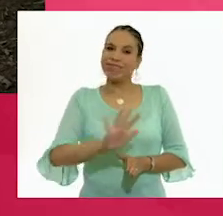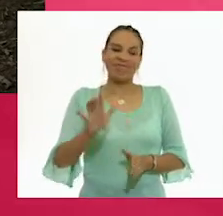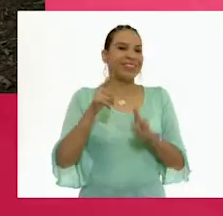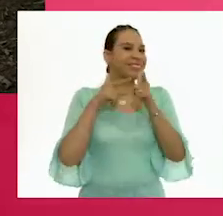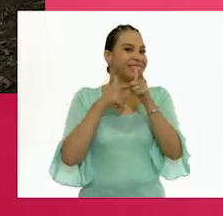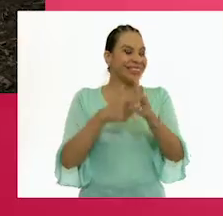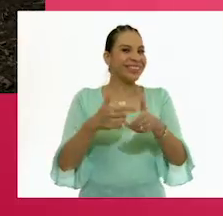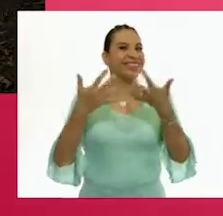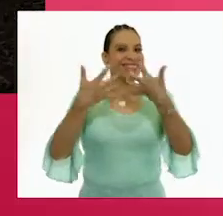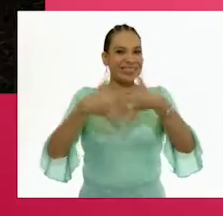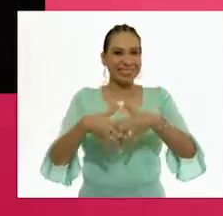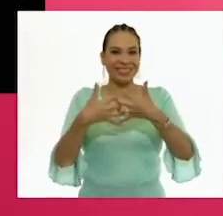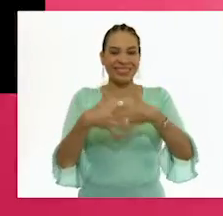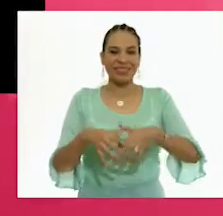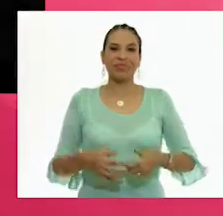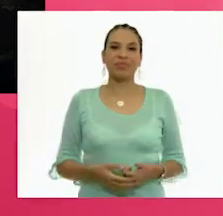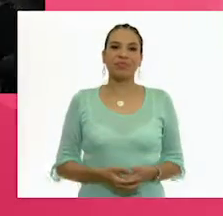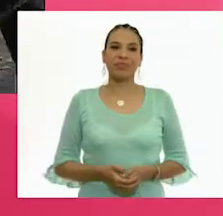sigue funcionando.